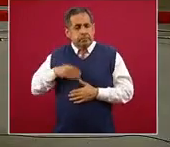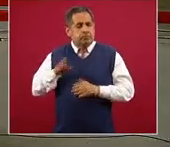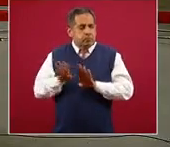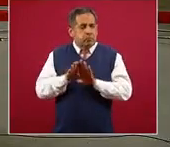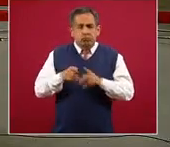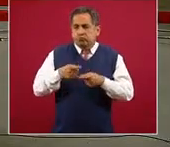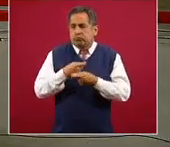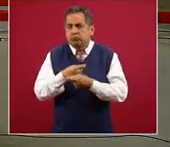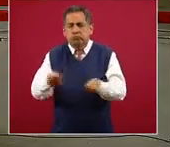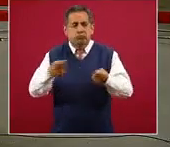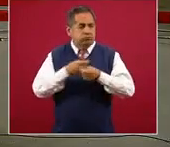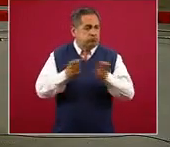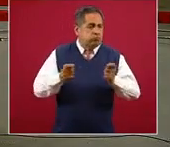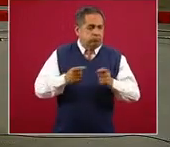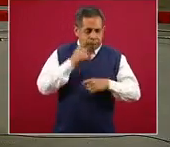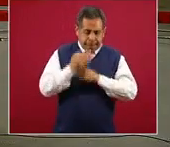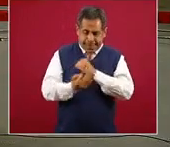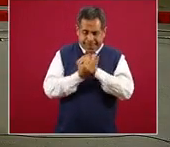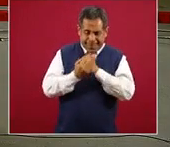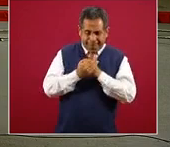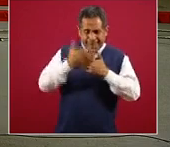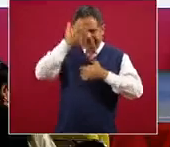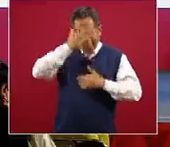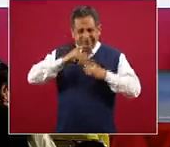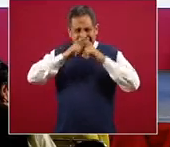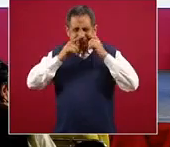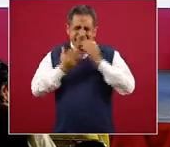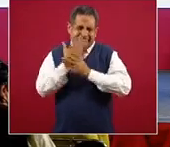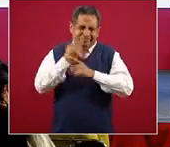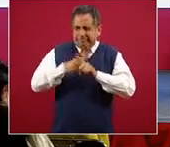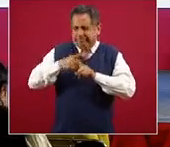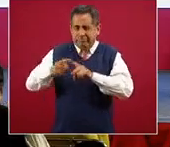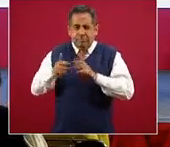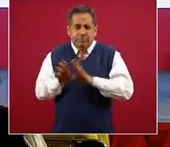de equipo de protección personal? La que sigue, por favor.